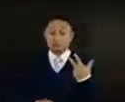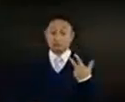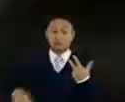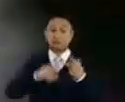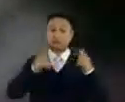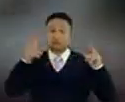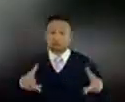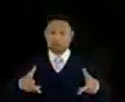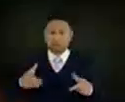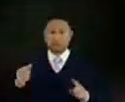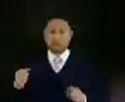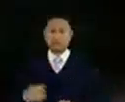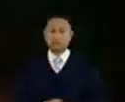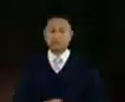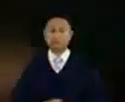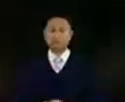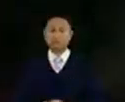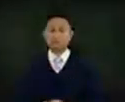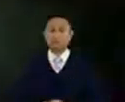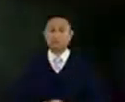cancha principal.